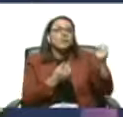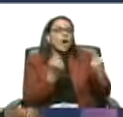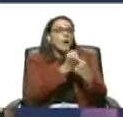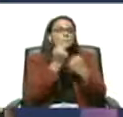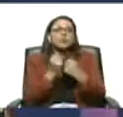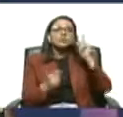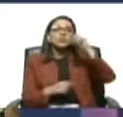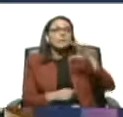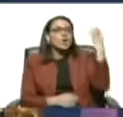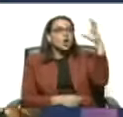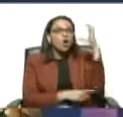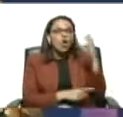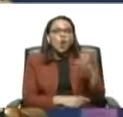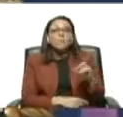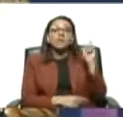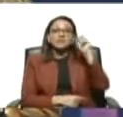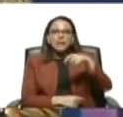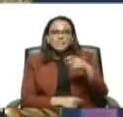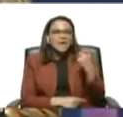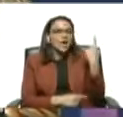para Ecuador, para el Caribe,